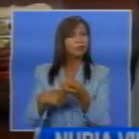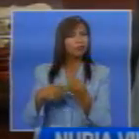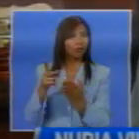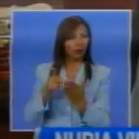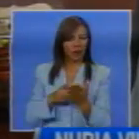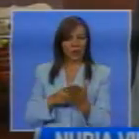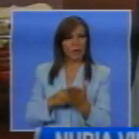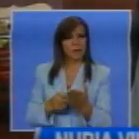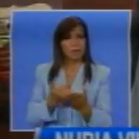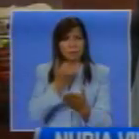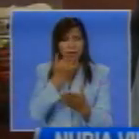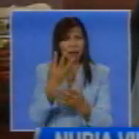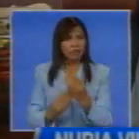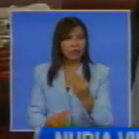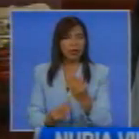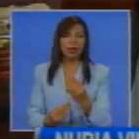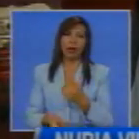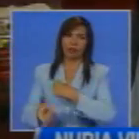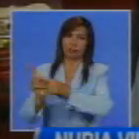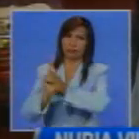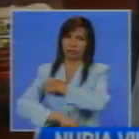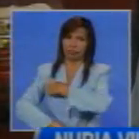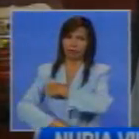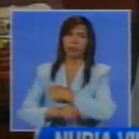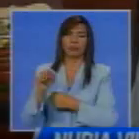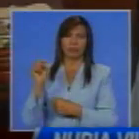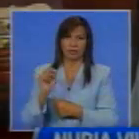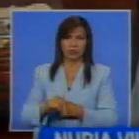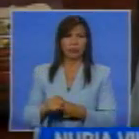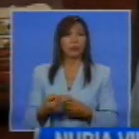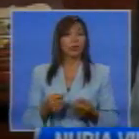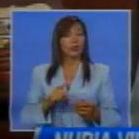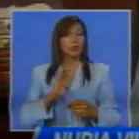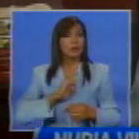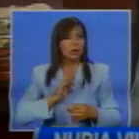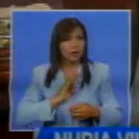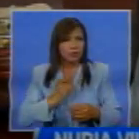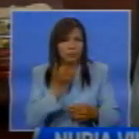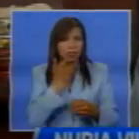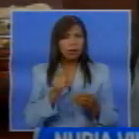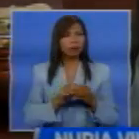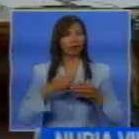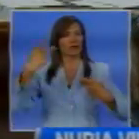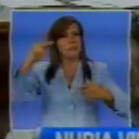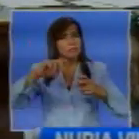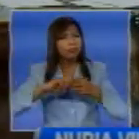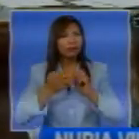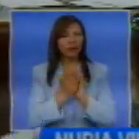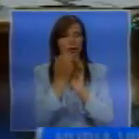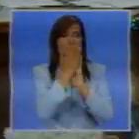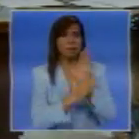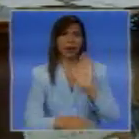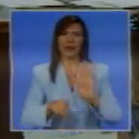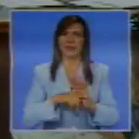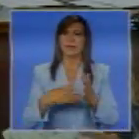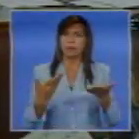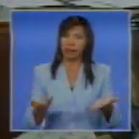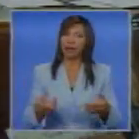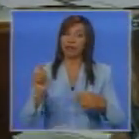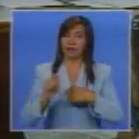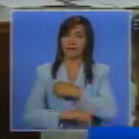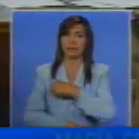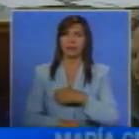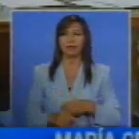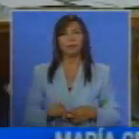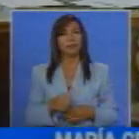La afectación no solamente es técnica, sino también, le digo, en lo político, en el tema de imagen institucional. En parroquias de 5 provincias se